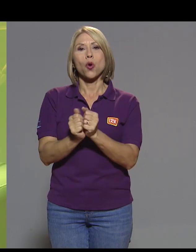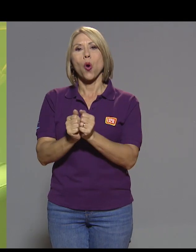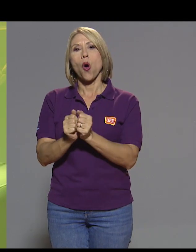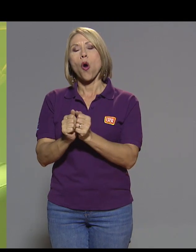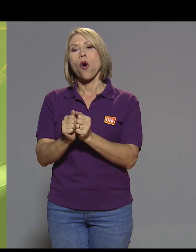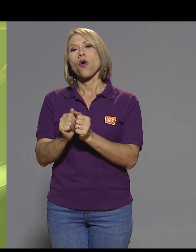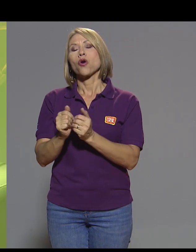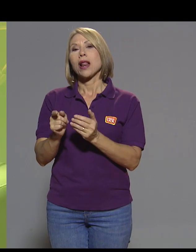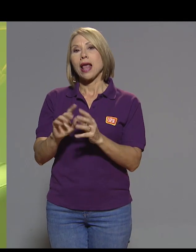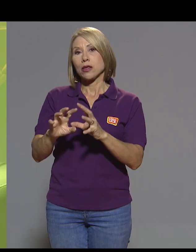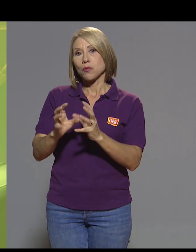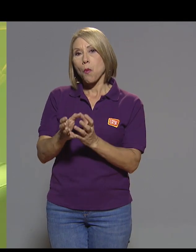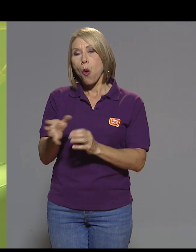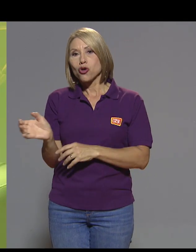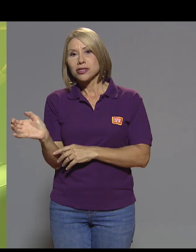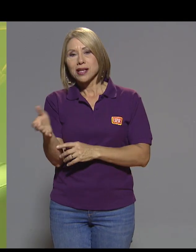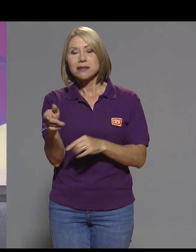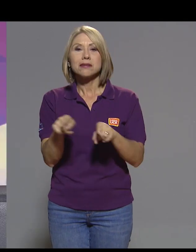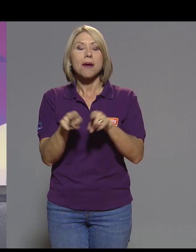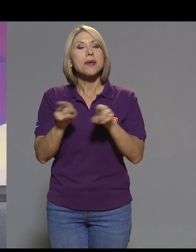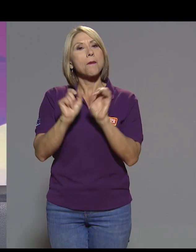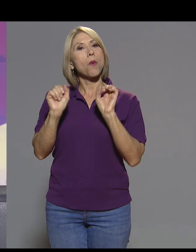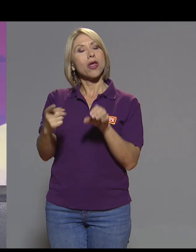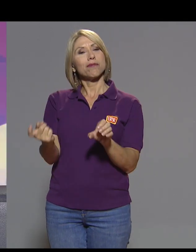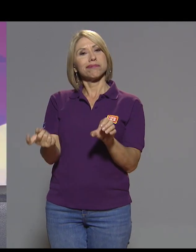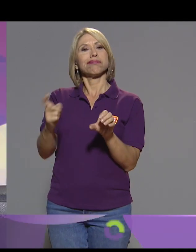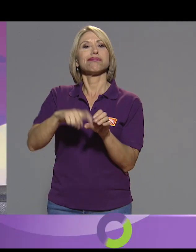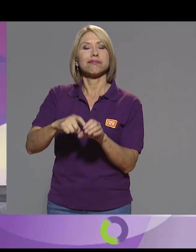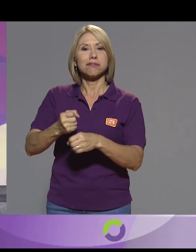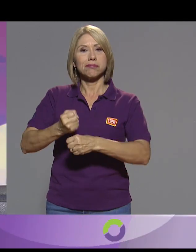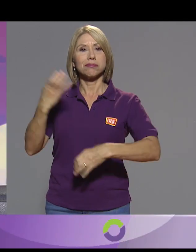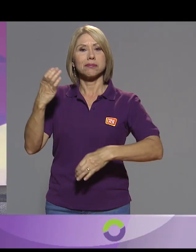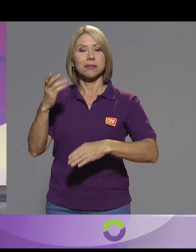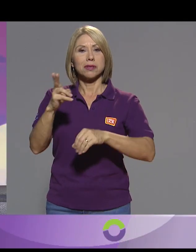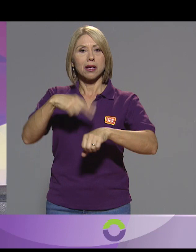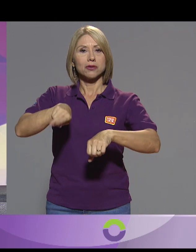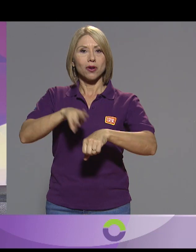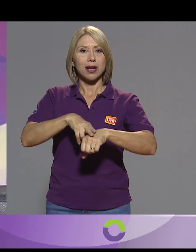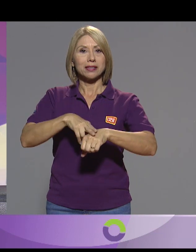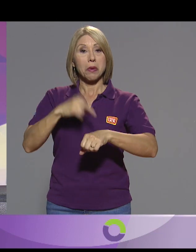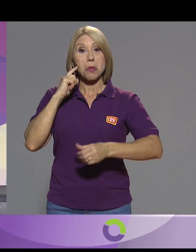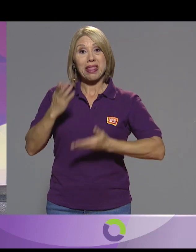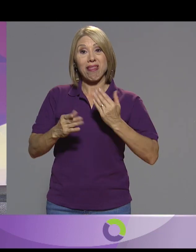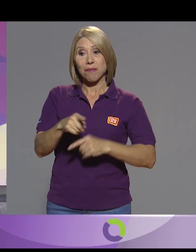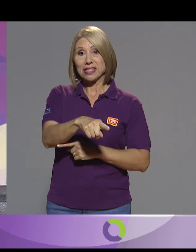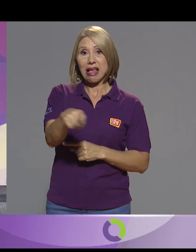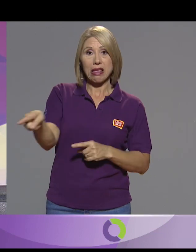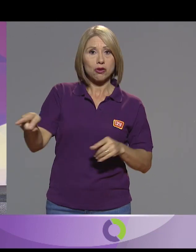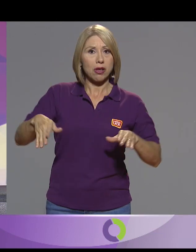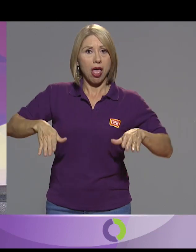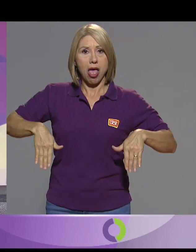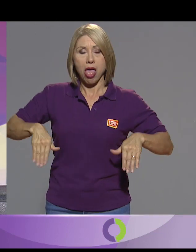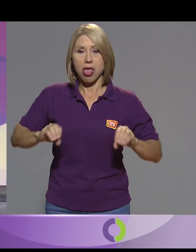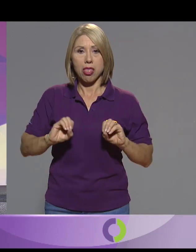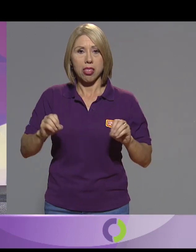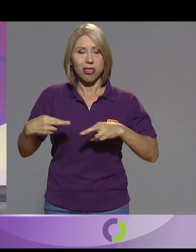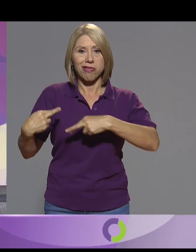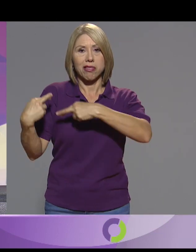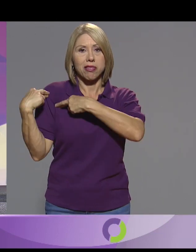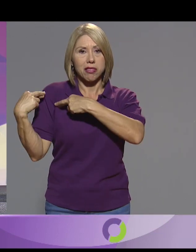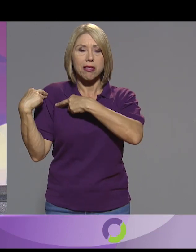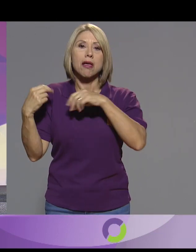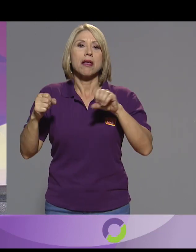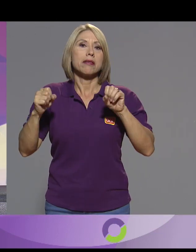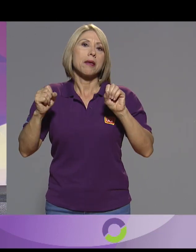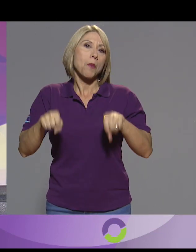podernos incorporar más a las federaciones nacionales porque si ellos tal vez no tienen como esa es la responsabilidad